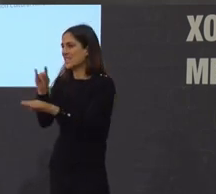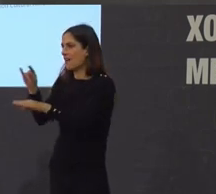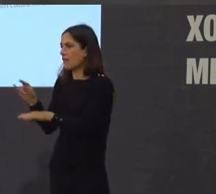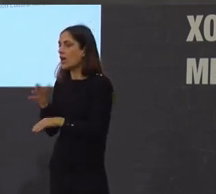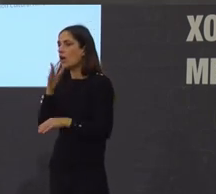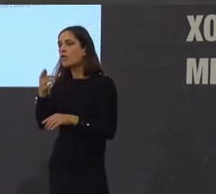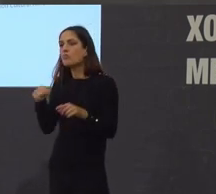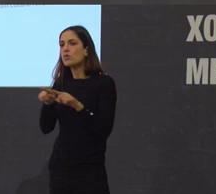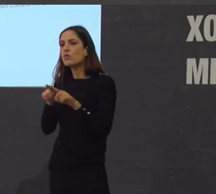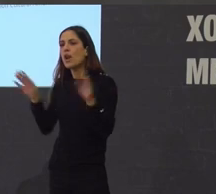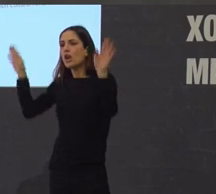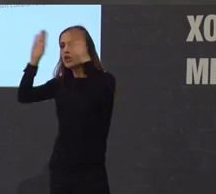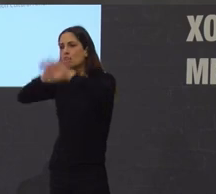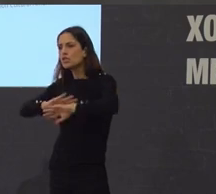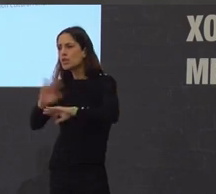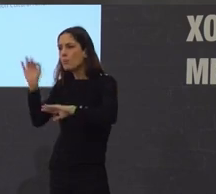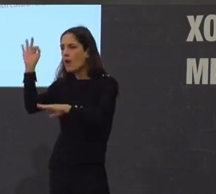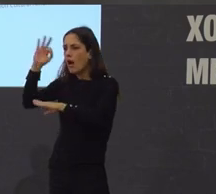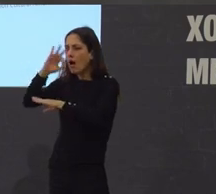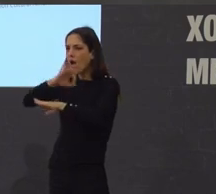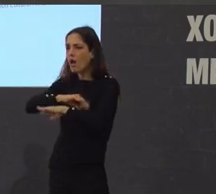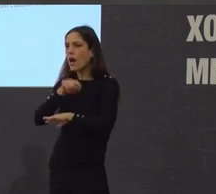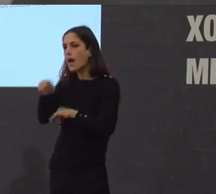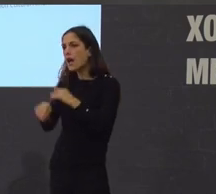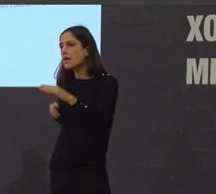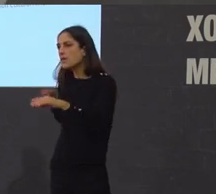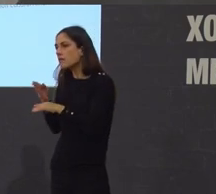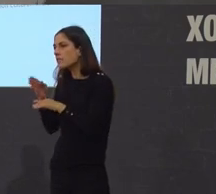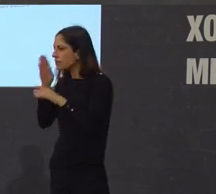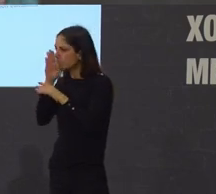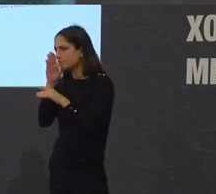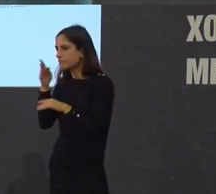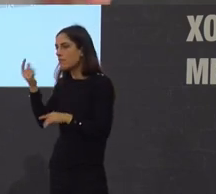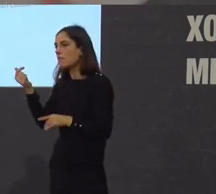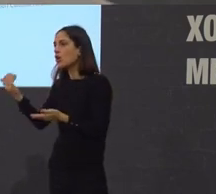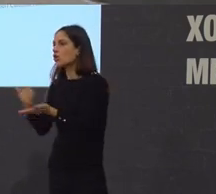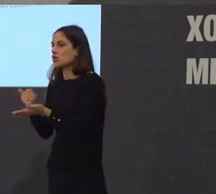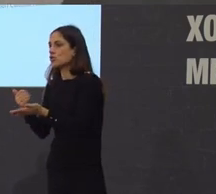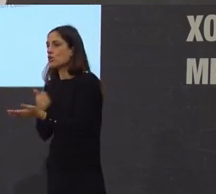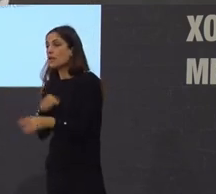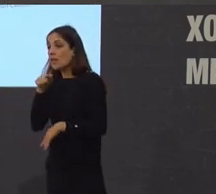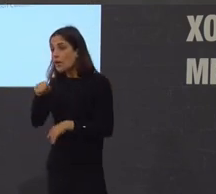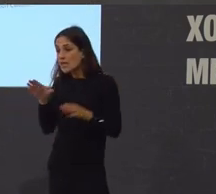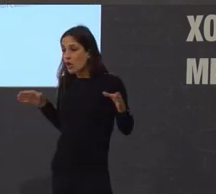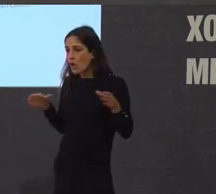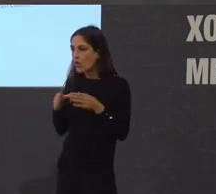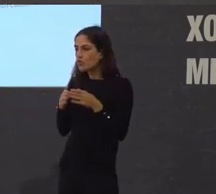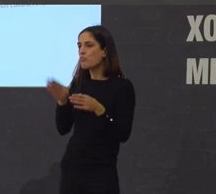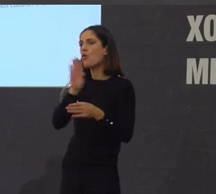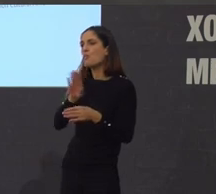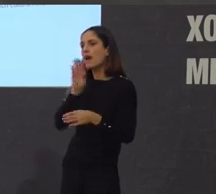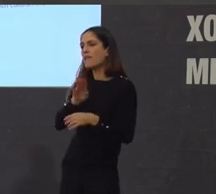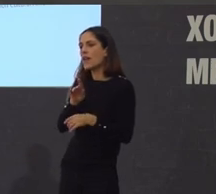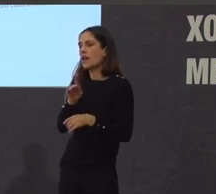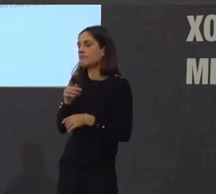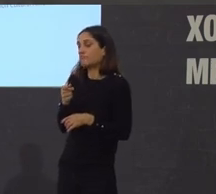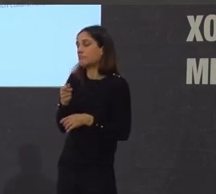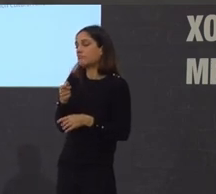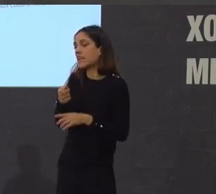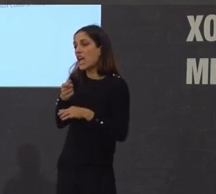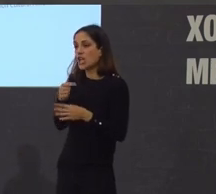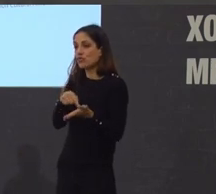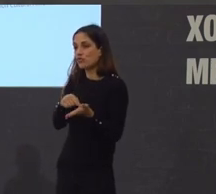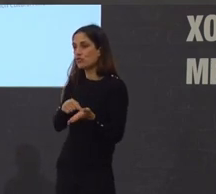noche y bajo la actuación del dentro de este grupo de esta mafia que había de extorsión era una persona